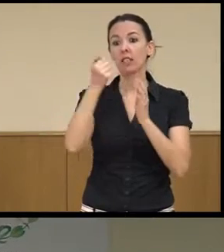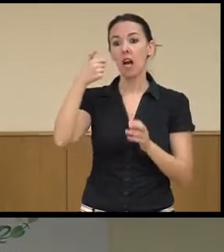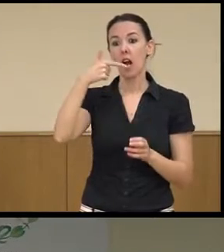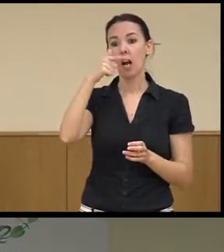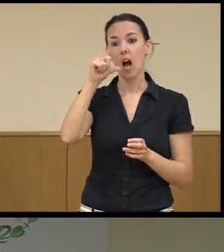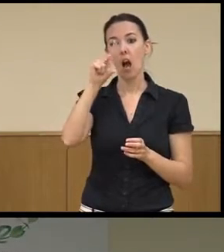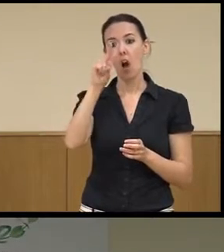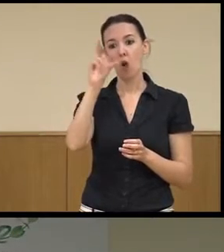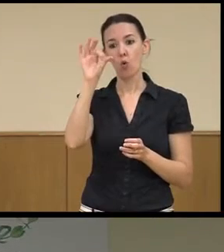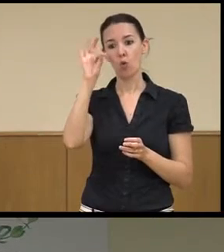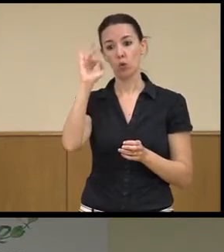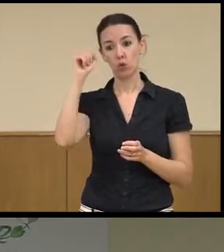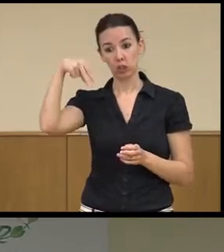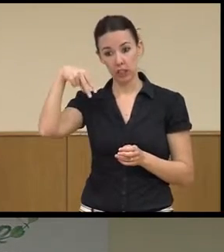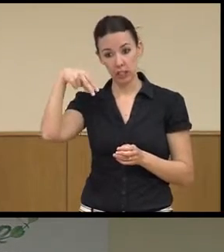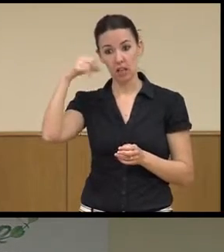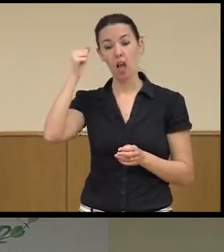entre otros santos padres,